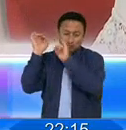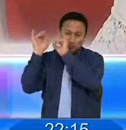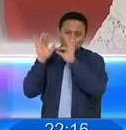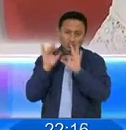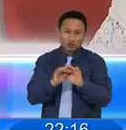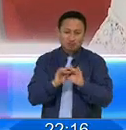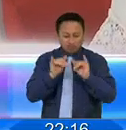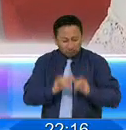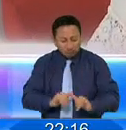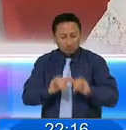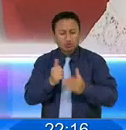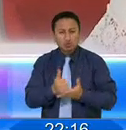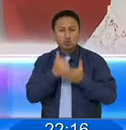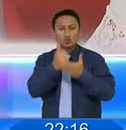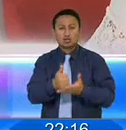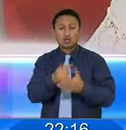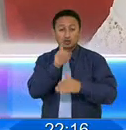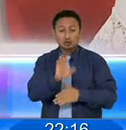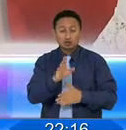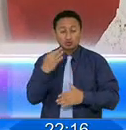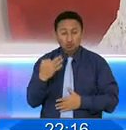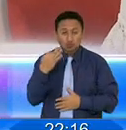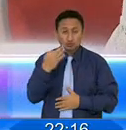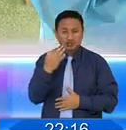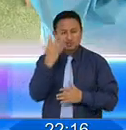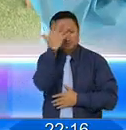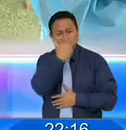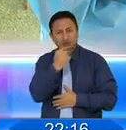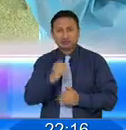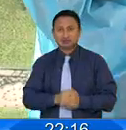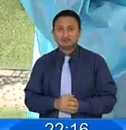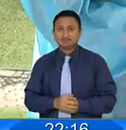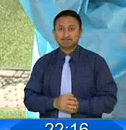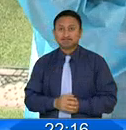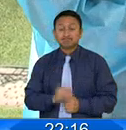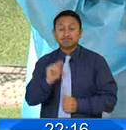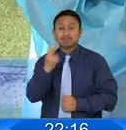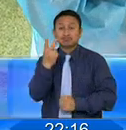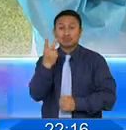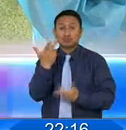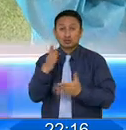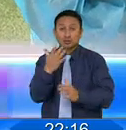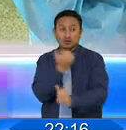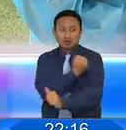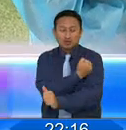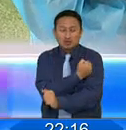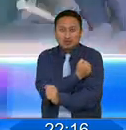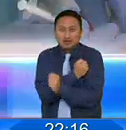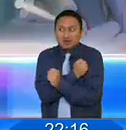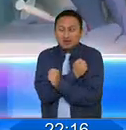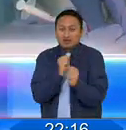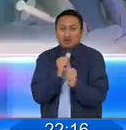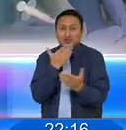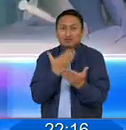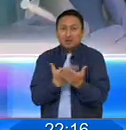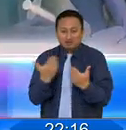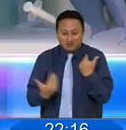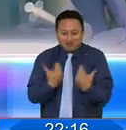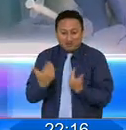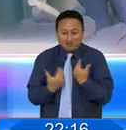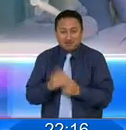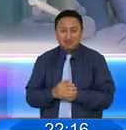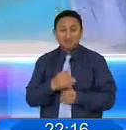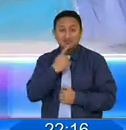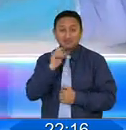sigan ayudando a la gente, que la vocación que tienen es muy linda. Es su segunda dosis. Sorprendida, agradecida y feliz, dice